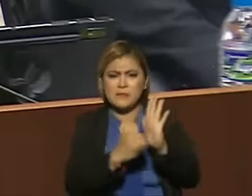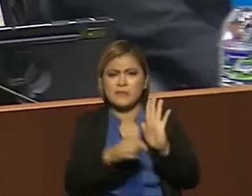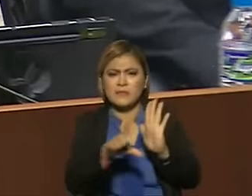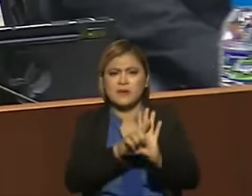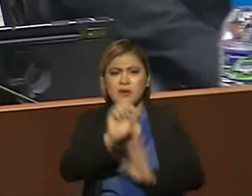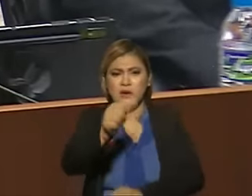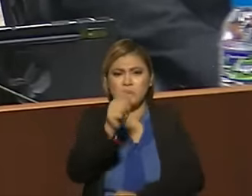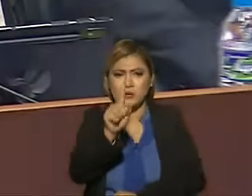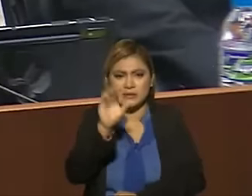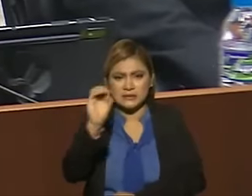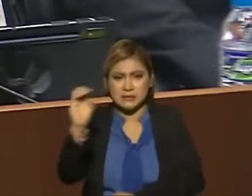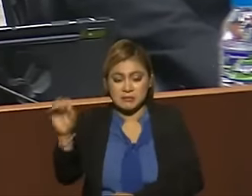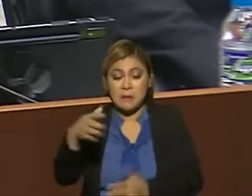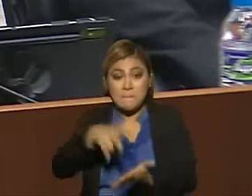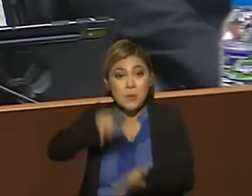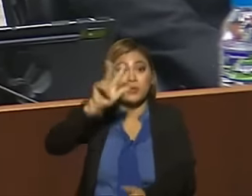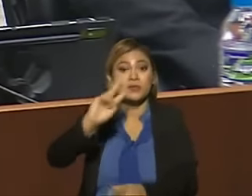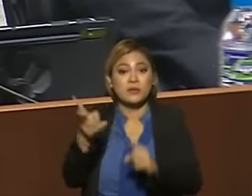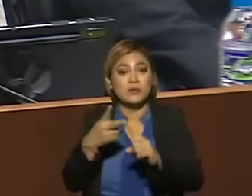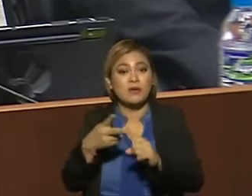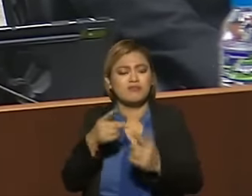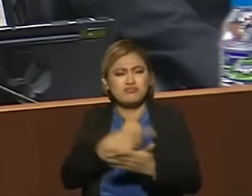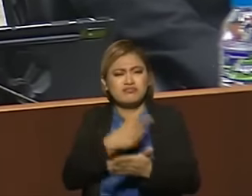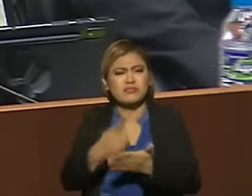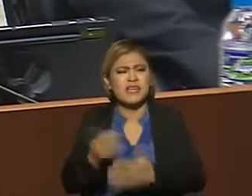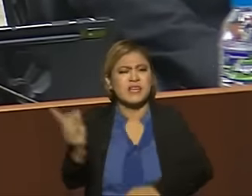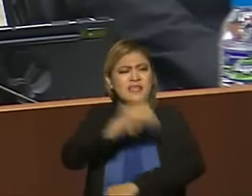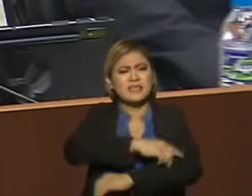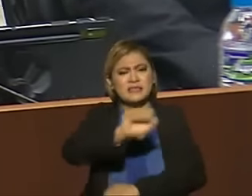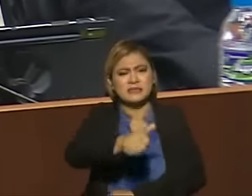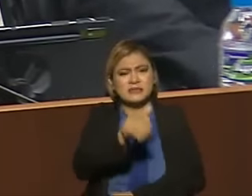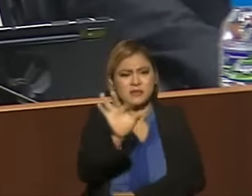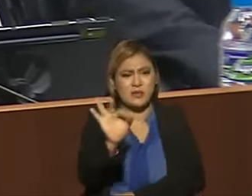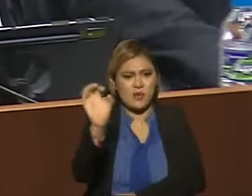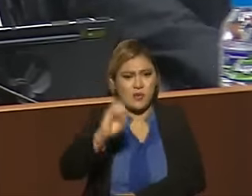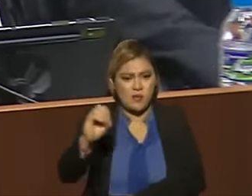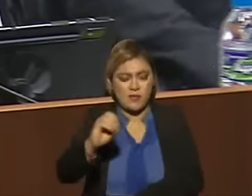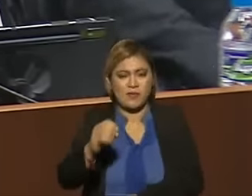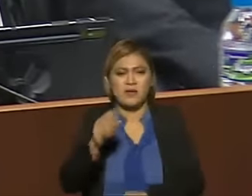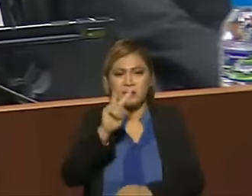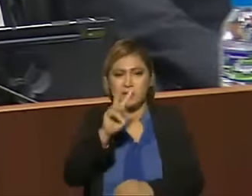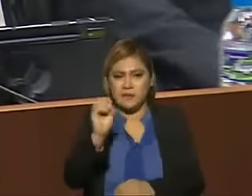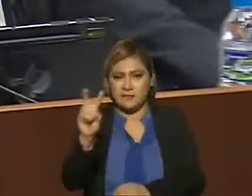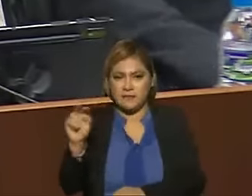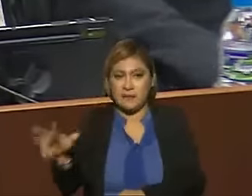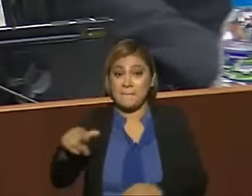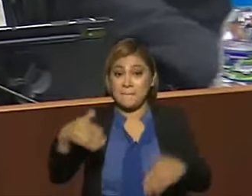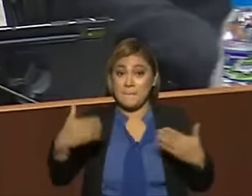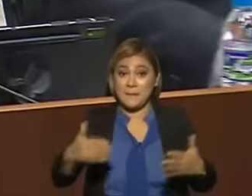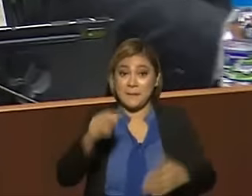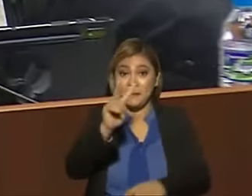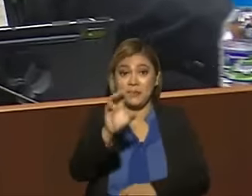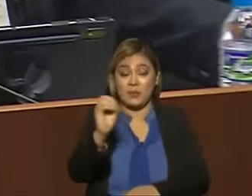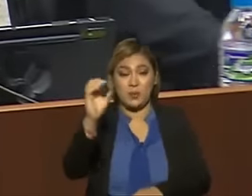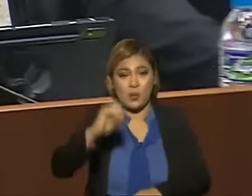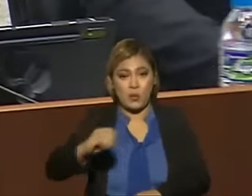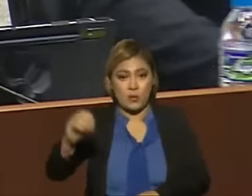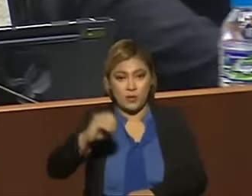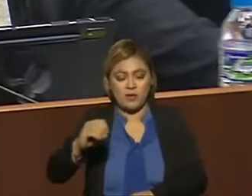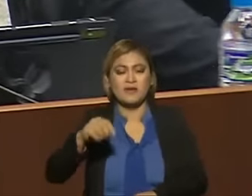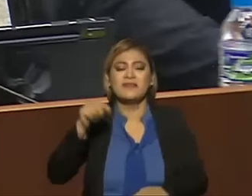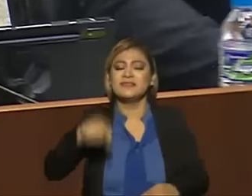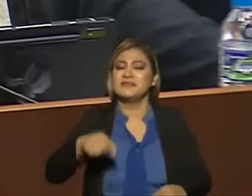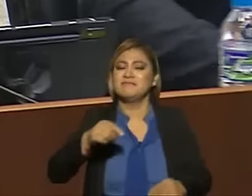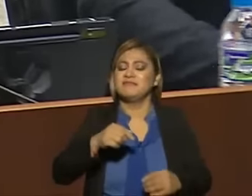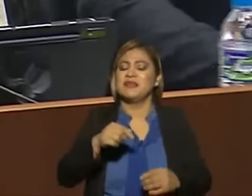ley 1100 aprobado en segundo debate en la sesión del día 19 de octubre del 2023. Panamá, 20 de octubre del 2023, honorable